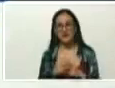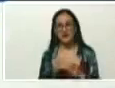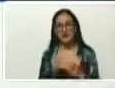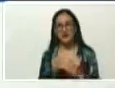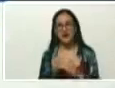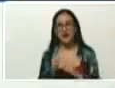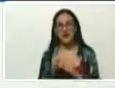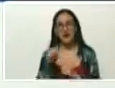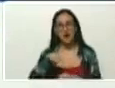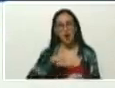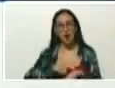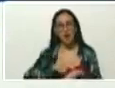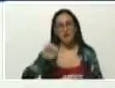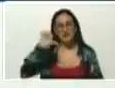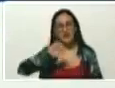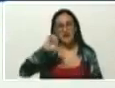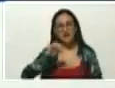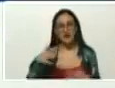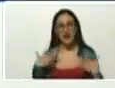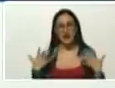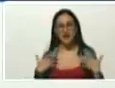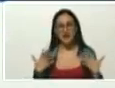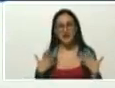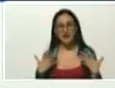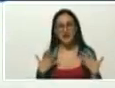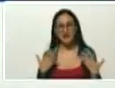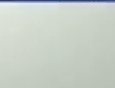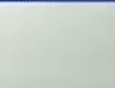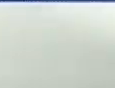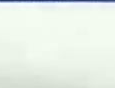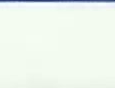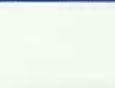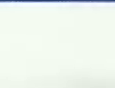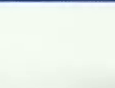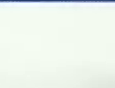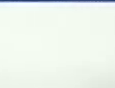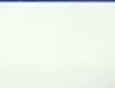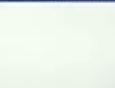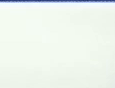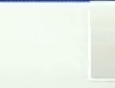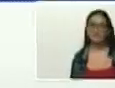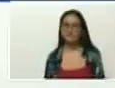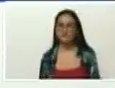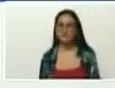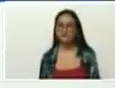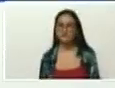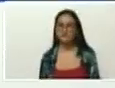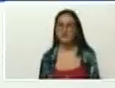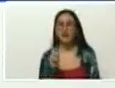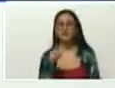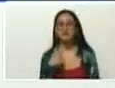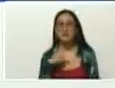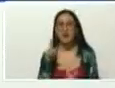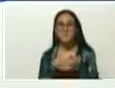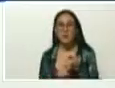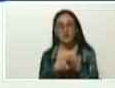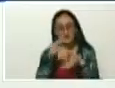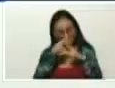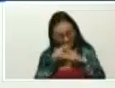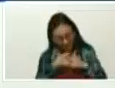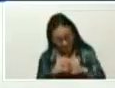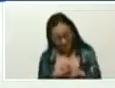hora de la salsa y la alegría. Pablo por siempre. Y así Cilita se rindió ante